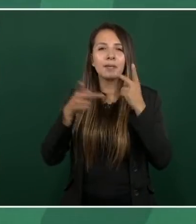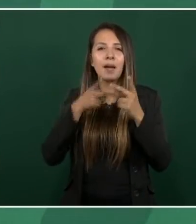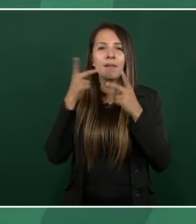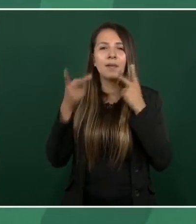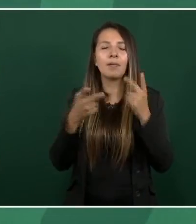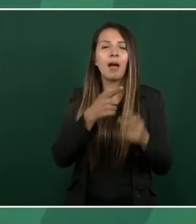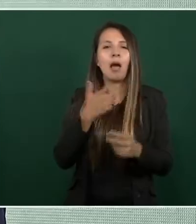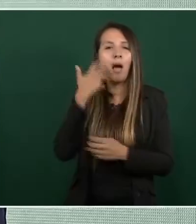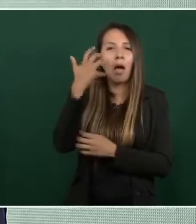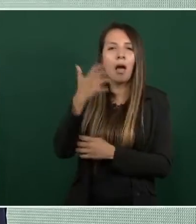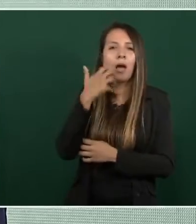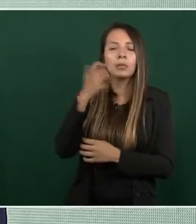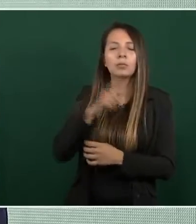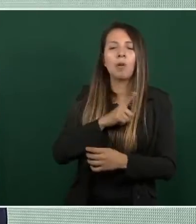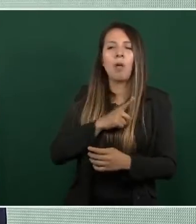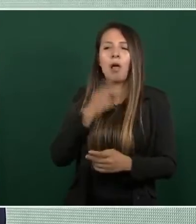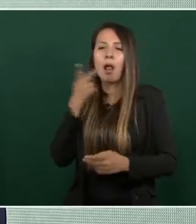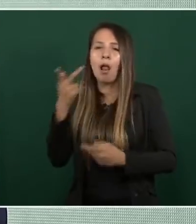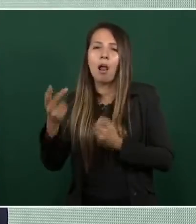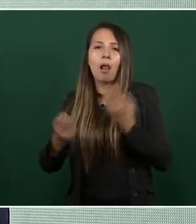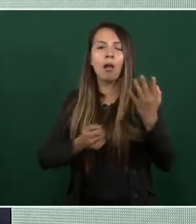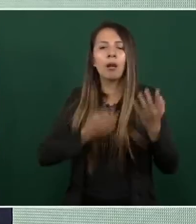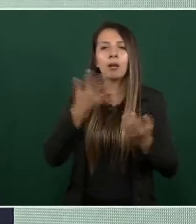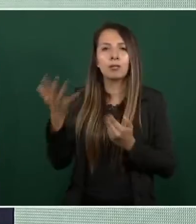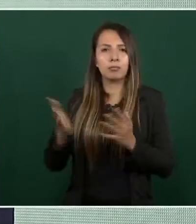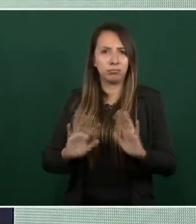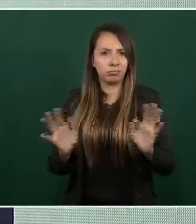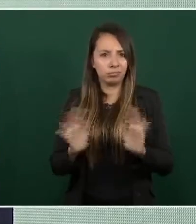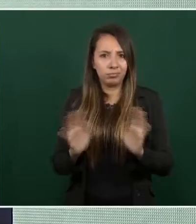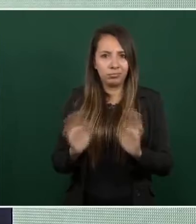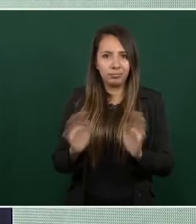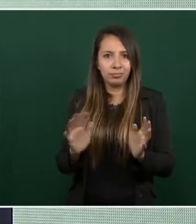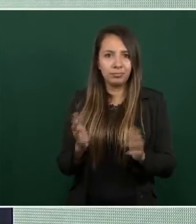demagogia, retórica. No,